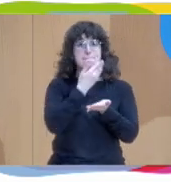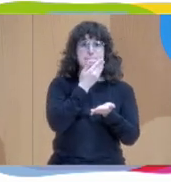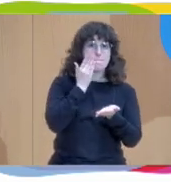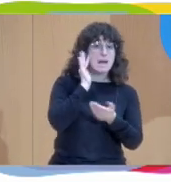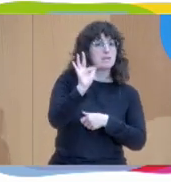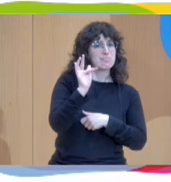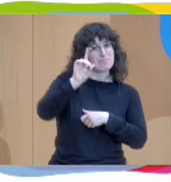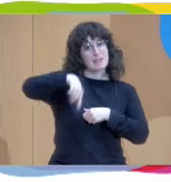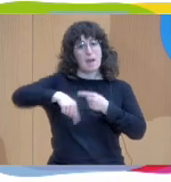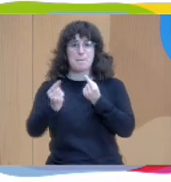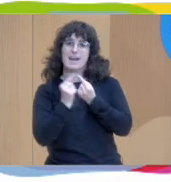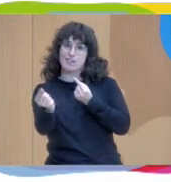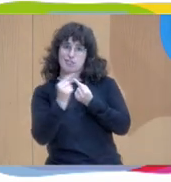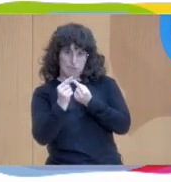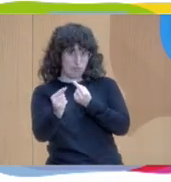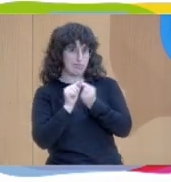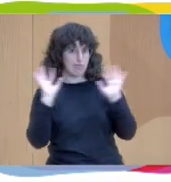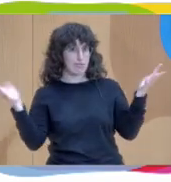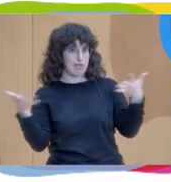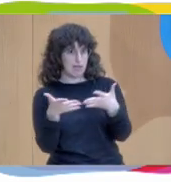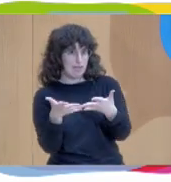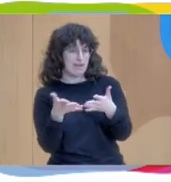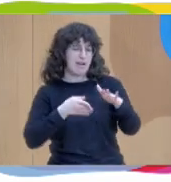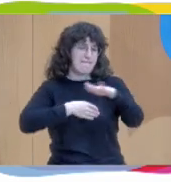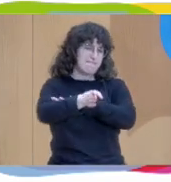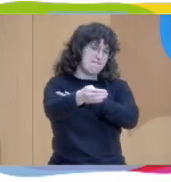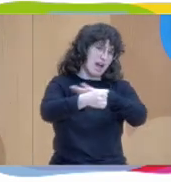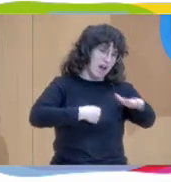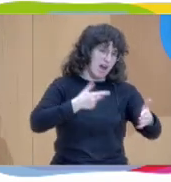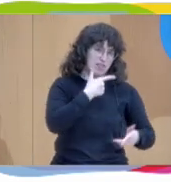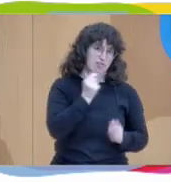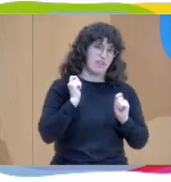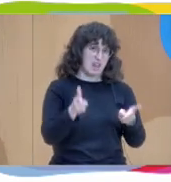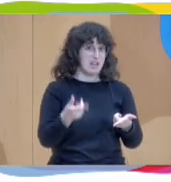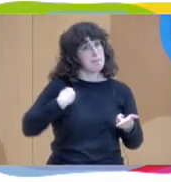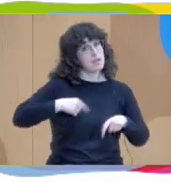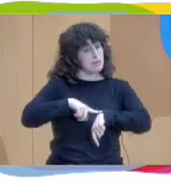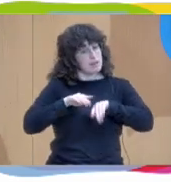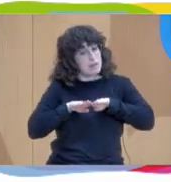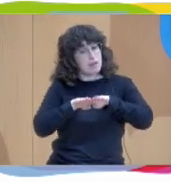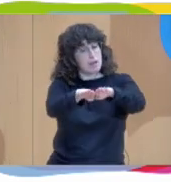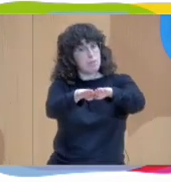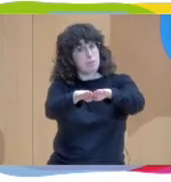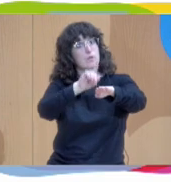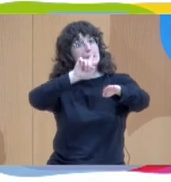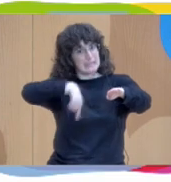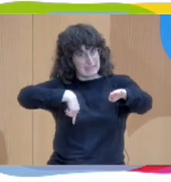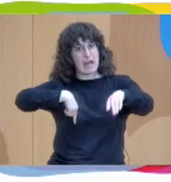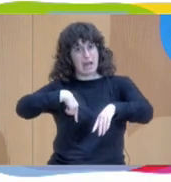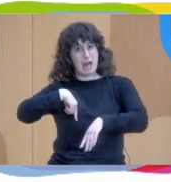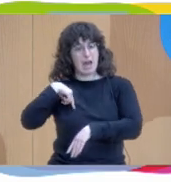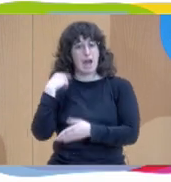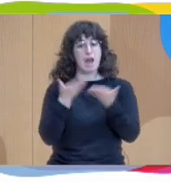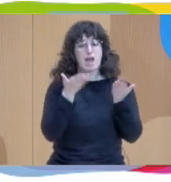el acceso de las personas y en paralelo a todo este proceso de formación hemos hecho también una evaluación del